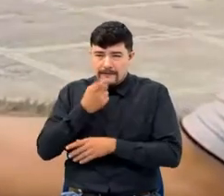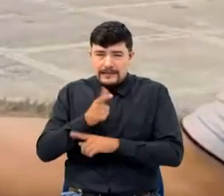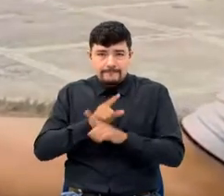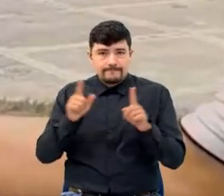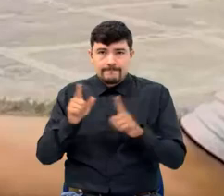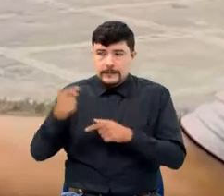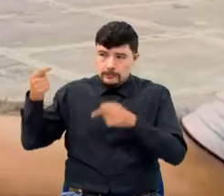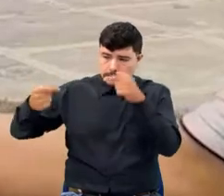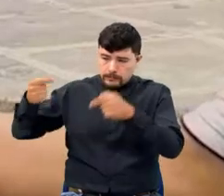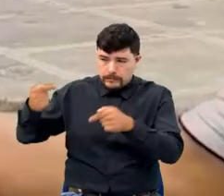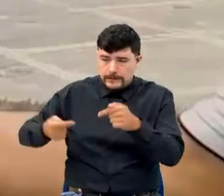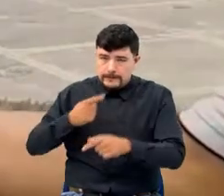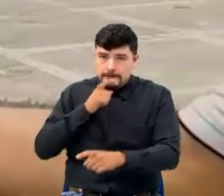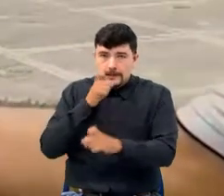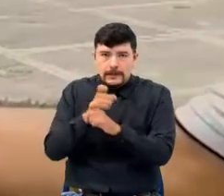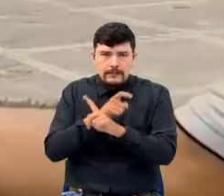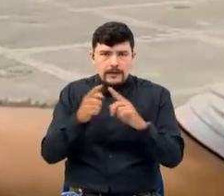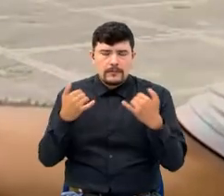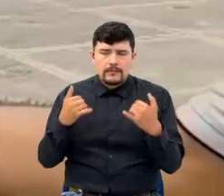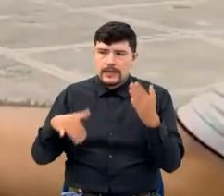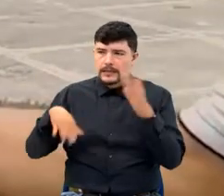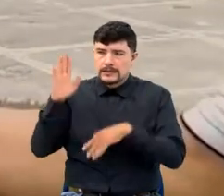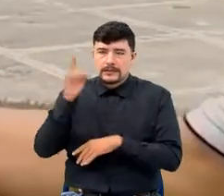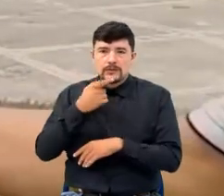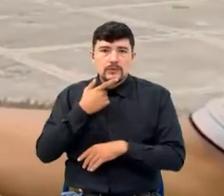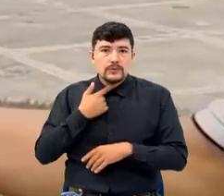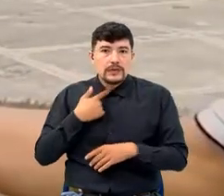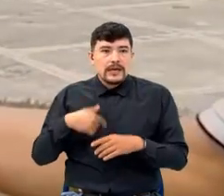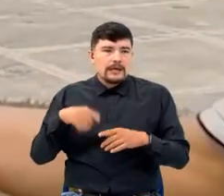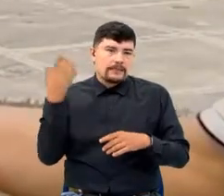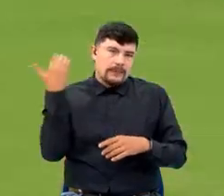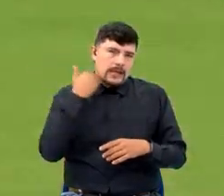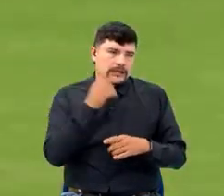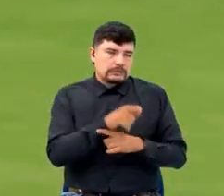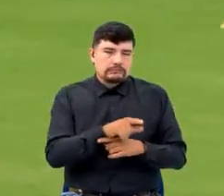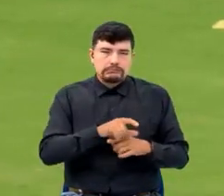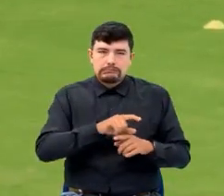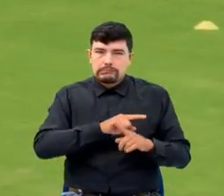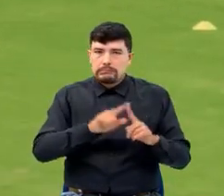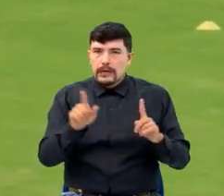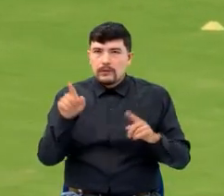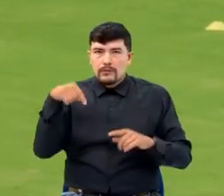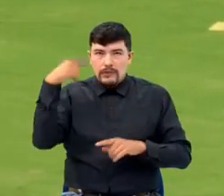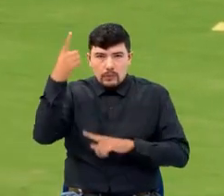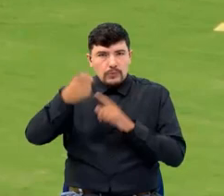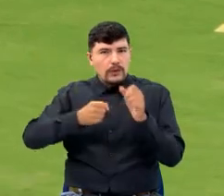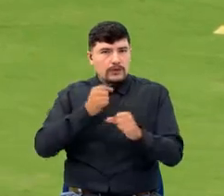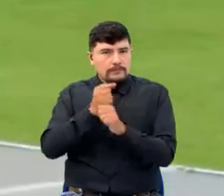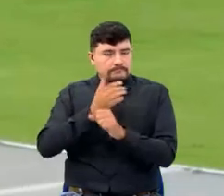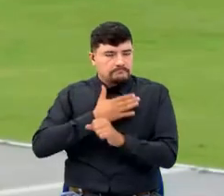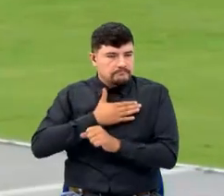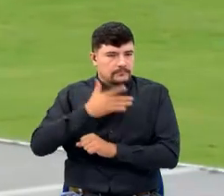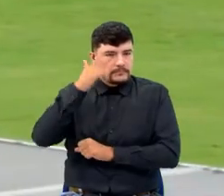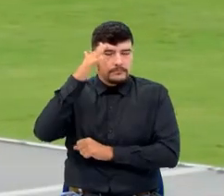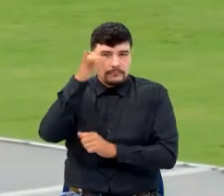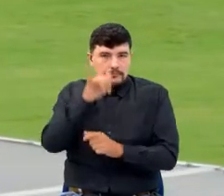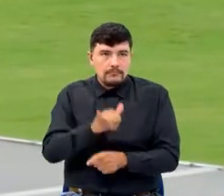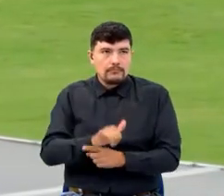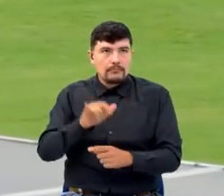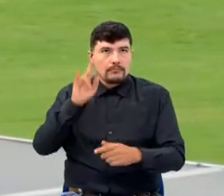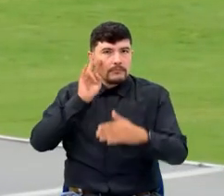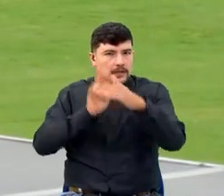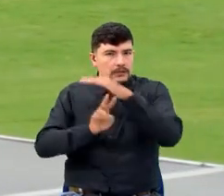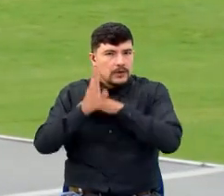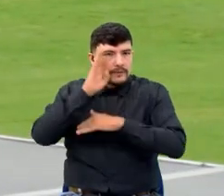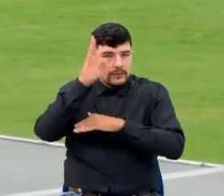competitivo, el favorito pierde con el que menos espera y nada, yo creo que el otro año vamos a trabajar y